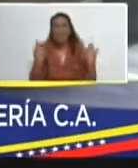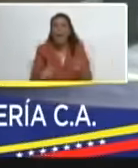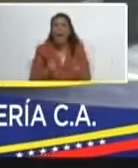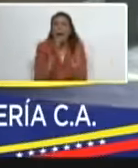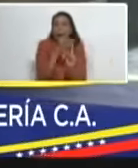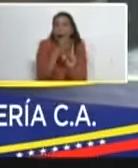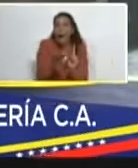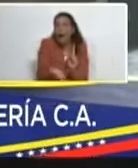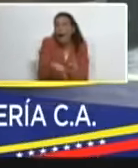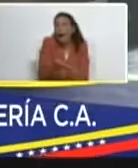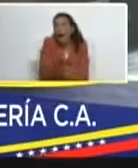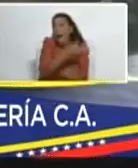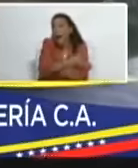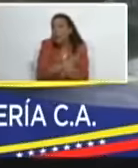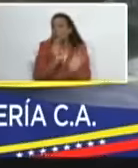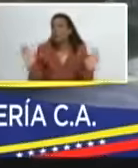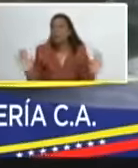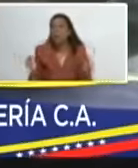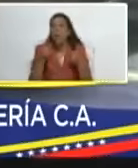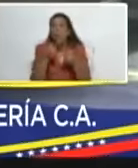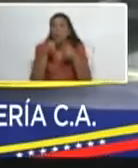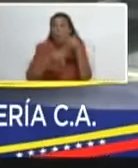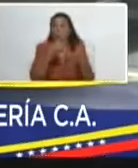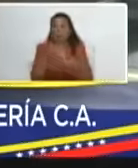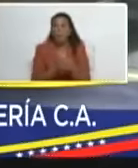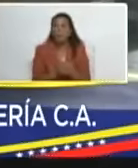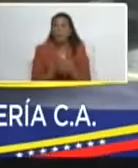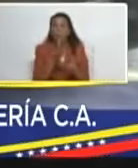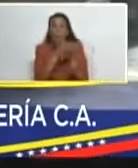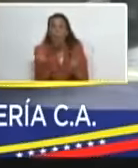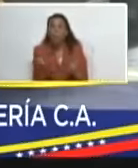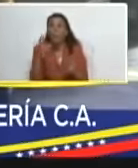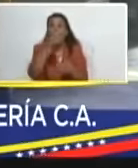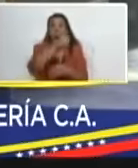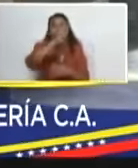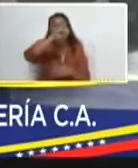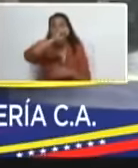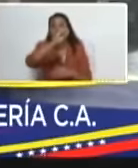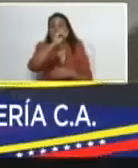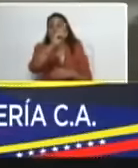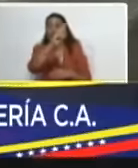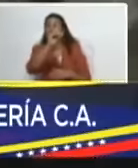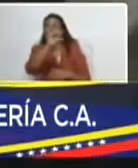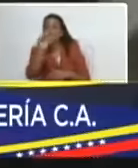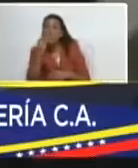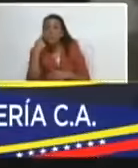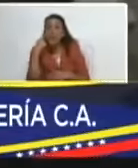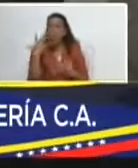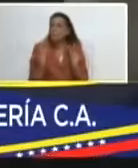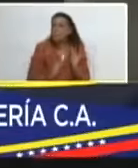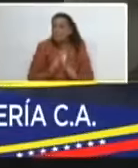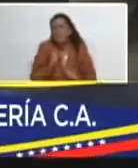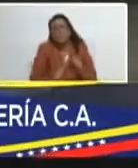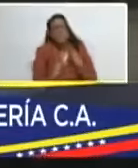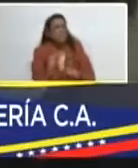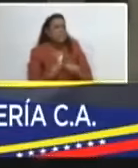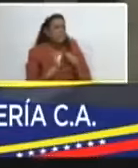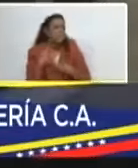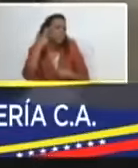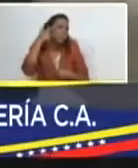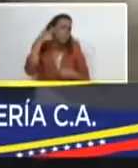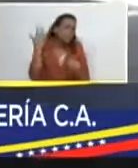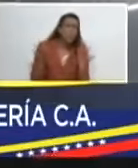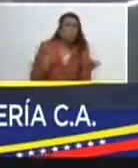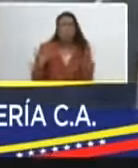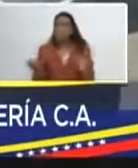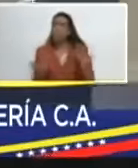principio nosotros con esta invasión inesperada de la medusa nos preocupaba porque lo sentíamos que